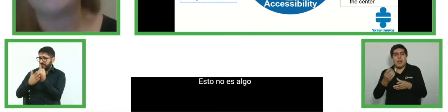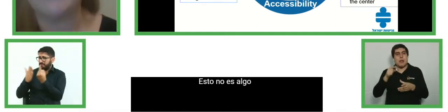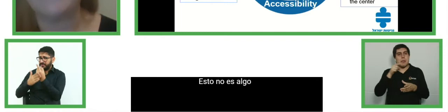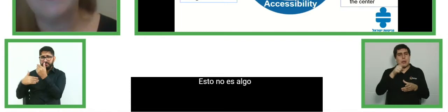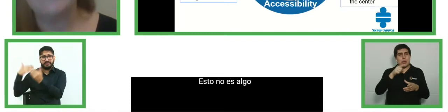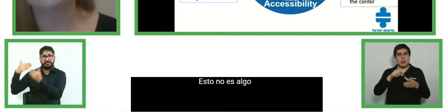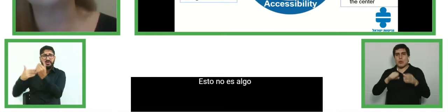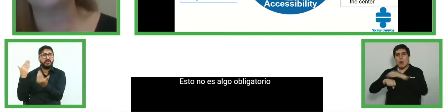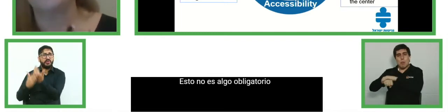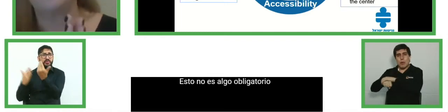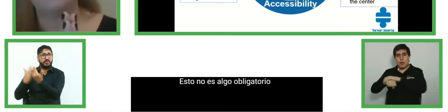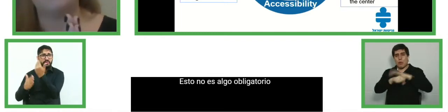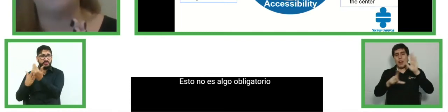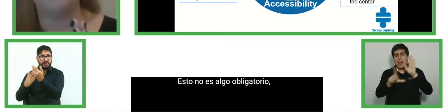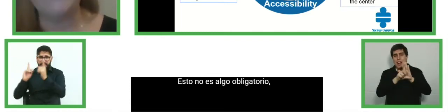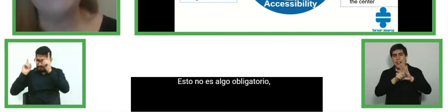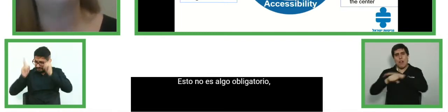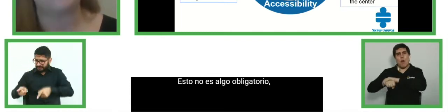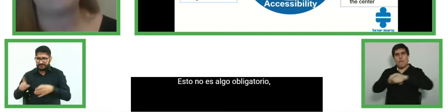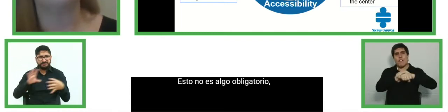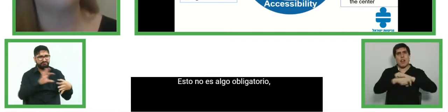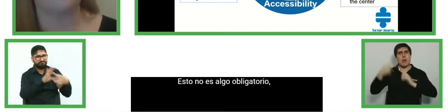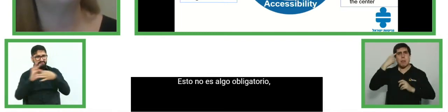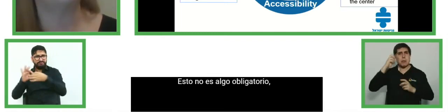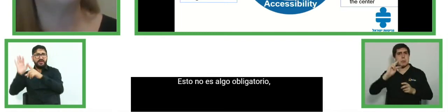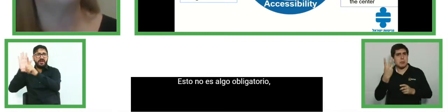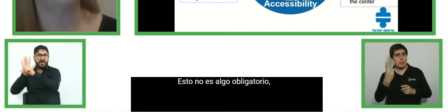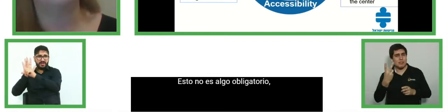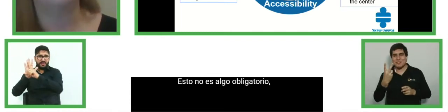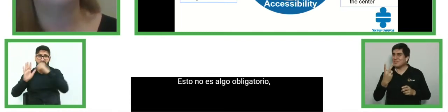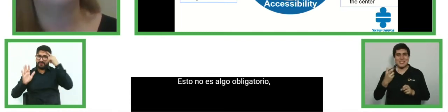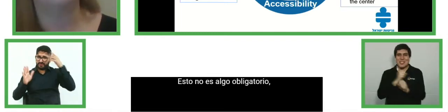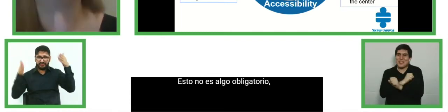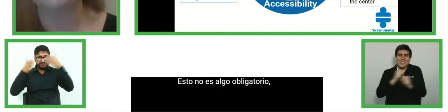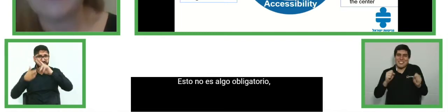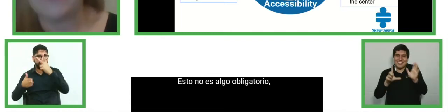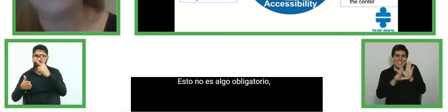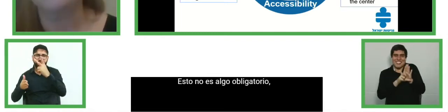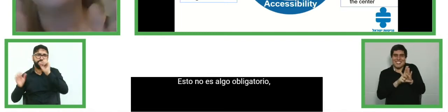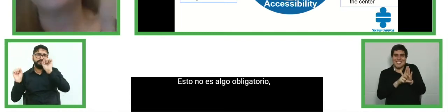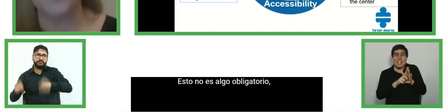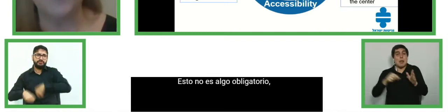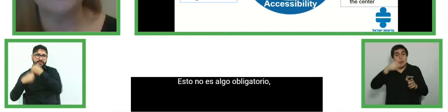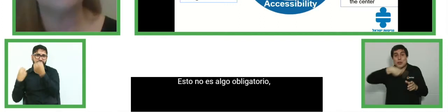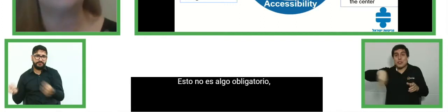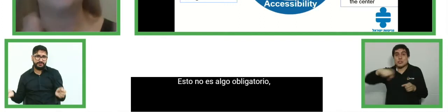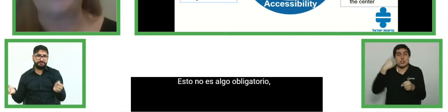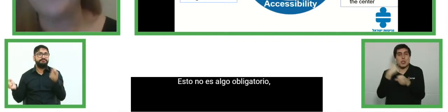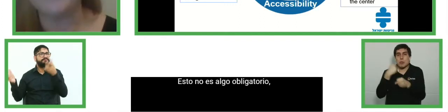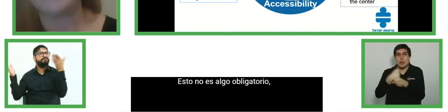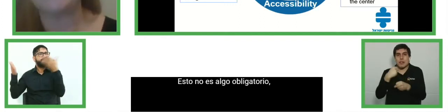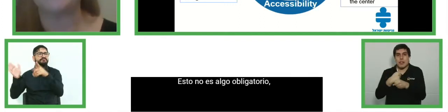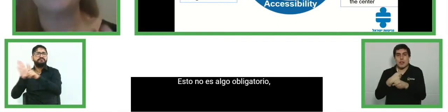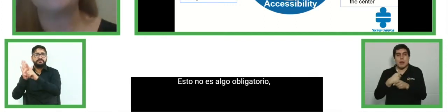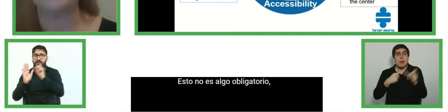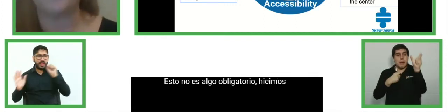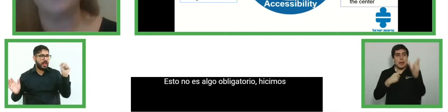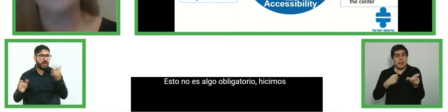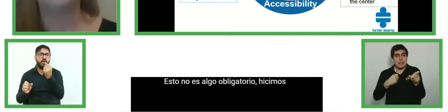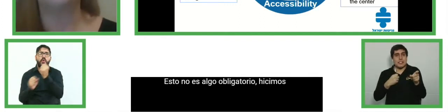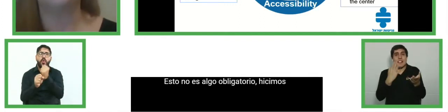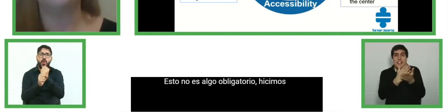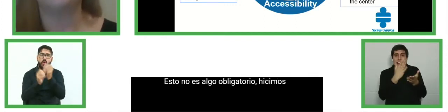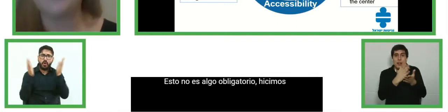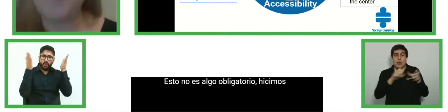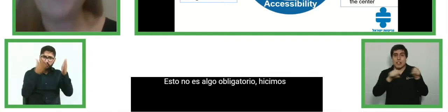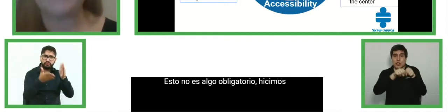te dicen cómo ser un ser humano. No podemos legislar eso. Pero hicimos mucho trabajo para convencer a las escuelas y a